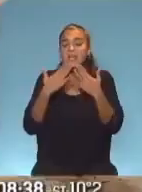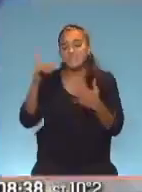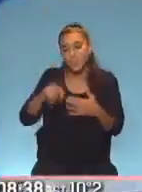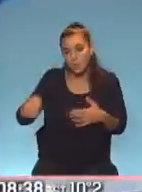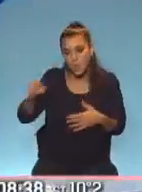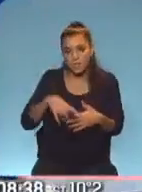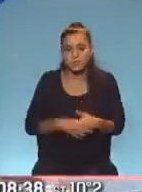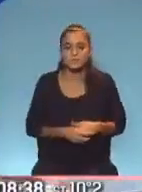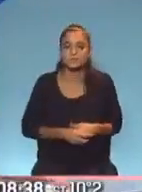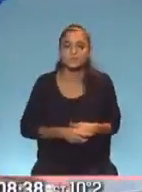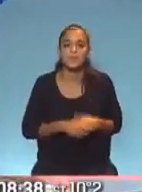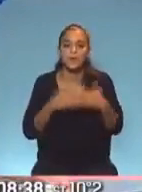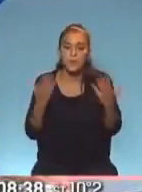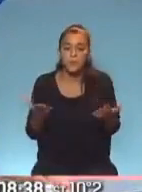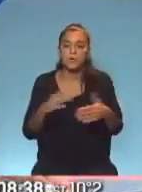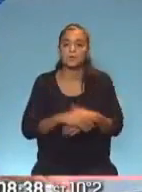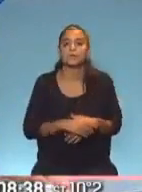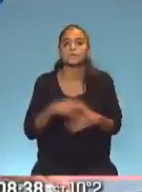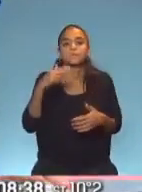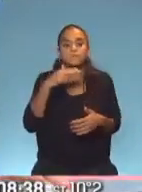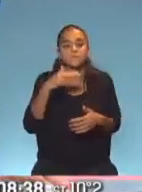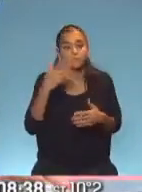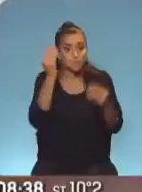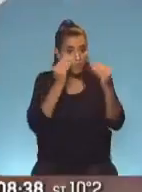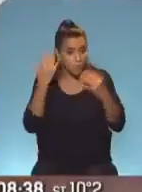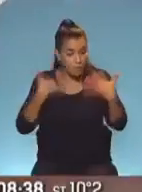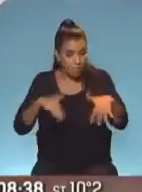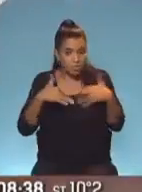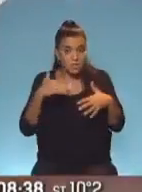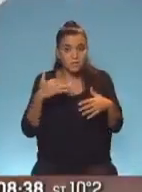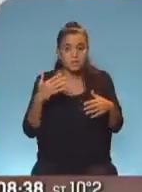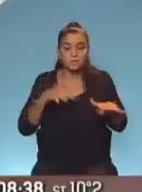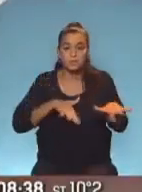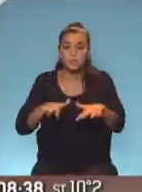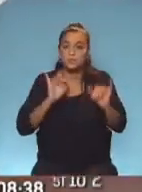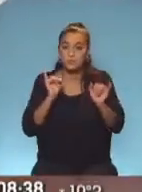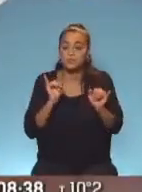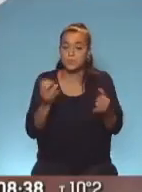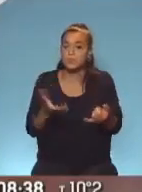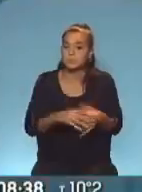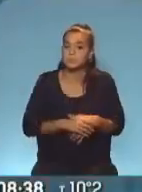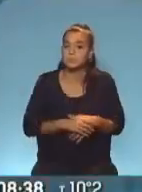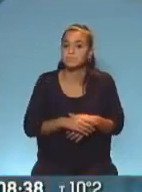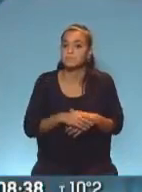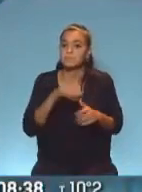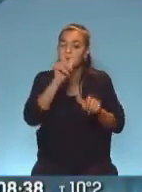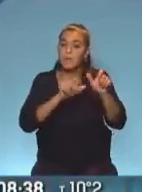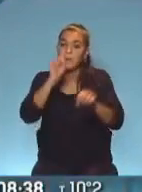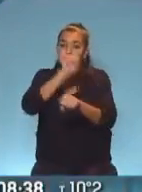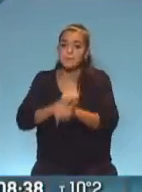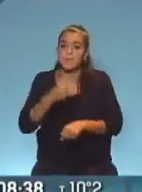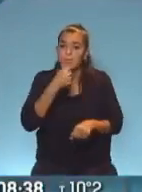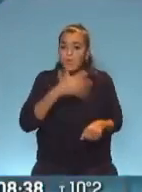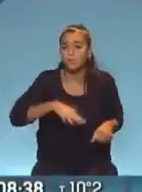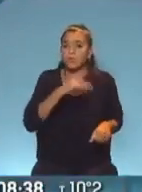usted. Bueno. Néstor. Preocupante, ¿no? Preocupante la situación. Parte, sobre todo, ¿no? Parte de la falta, bueno, los presos de penal de Villa Devoto